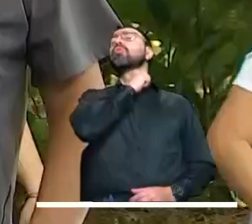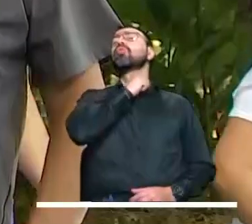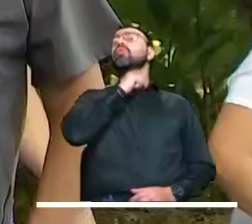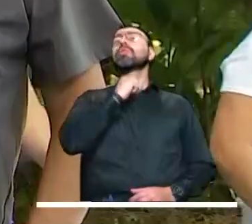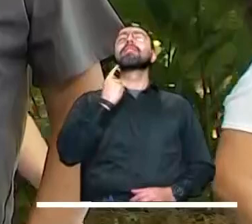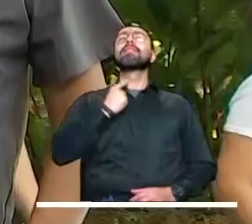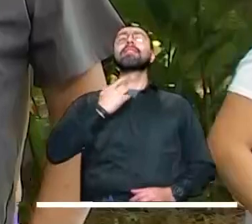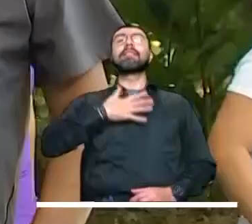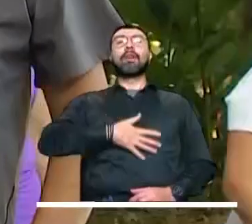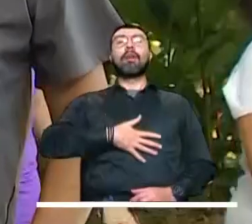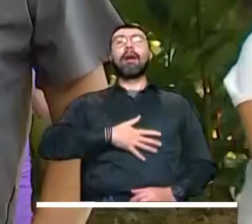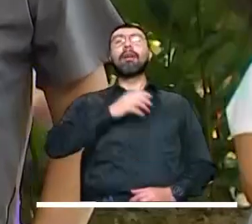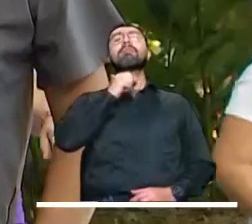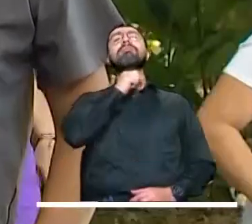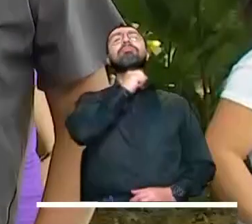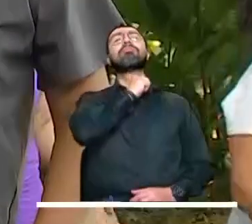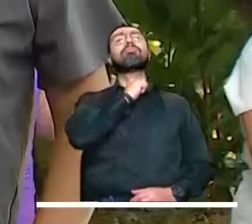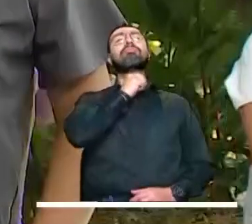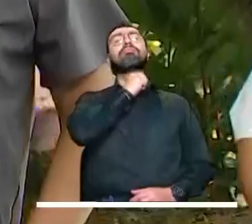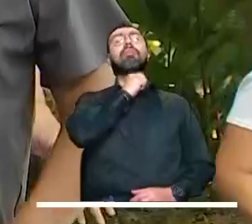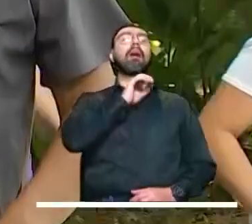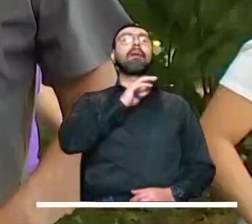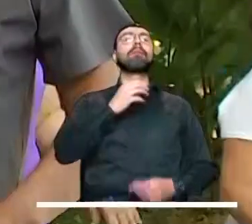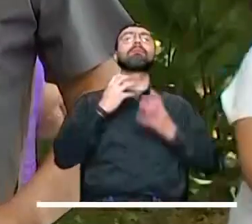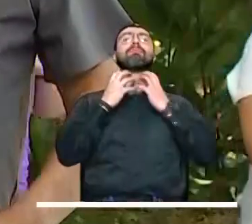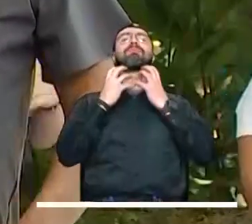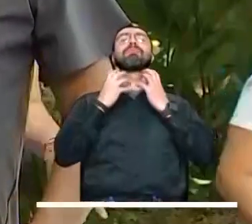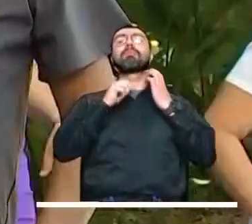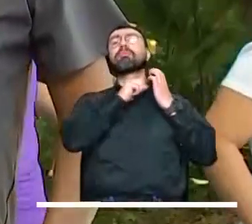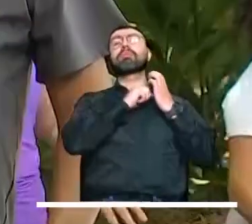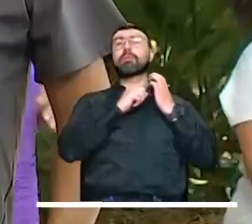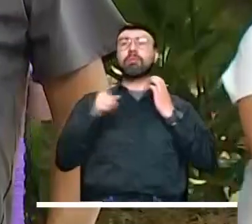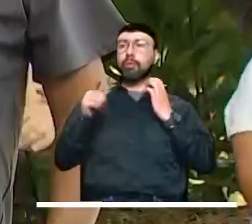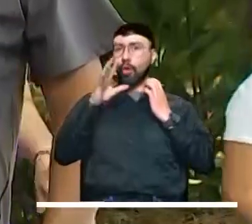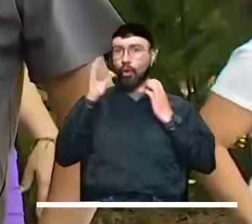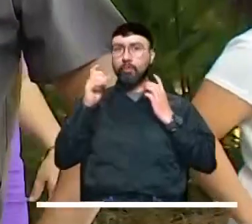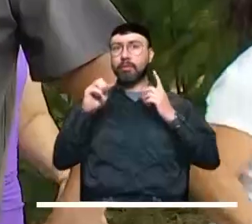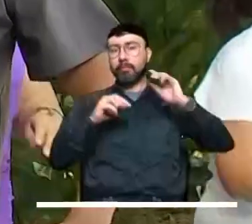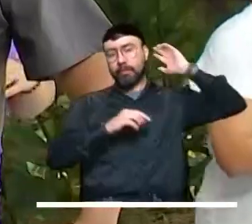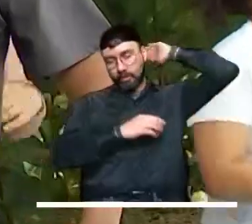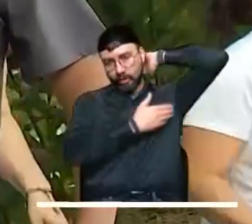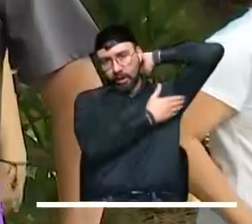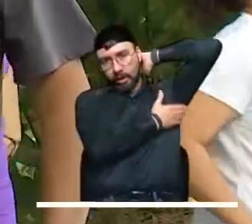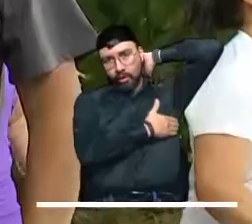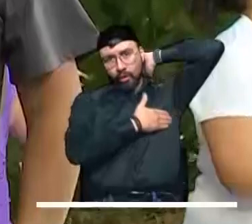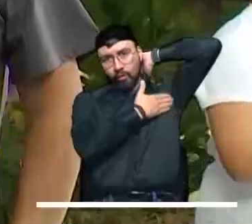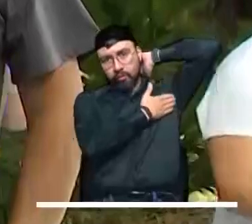mirando los vasos, los ganglios, a todos los hombres se les mira las axilas y el seno, los